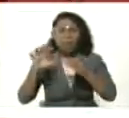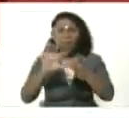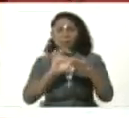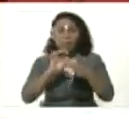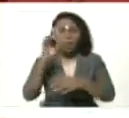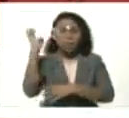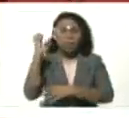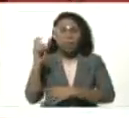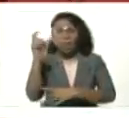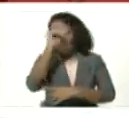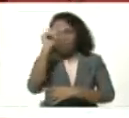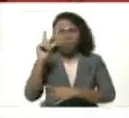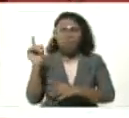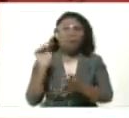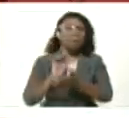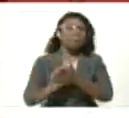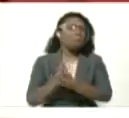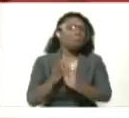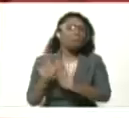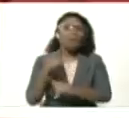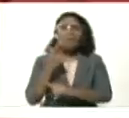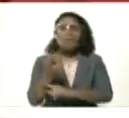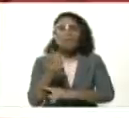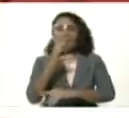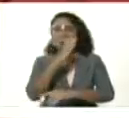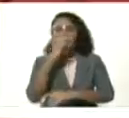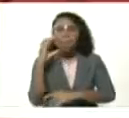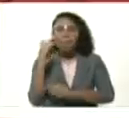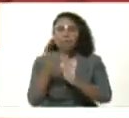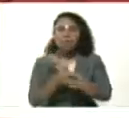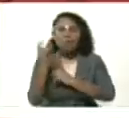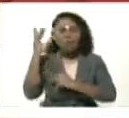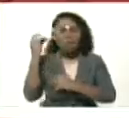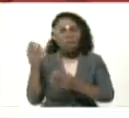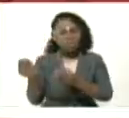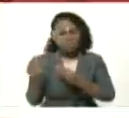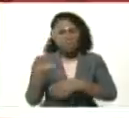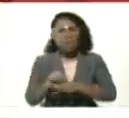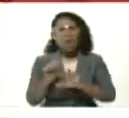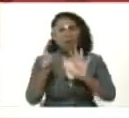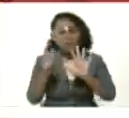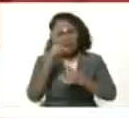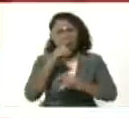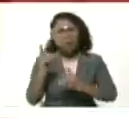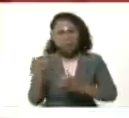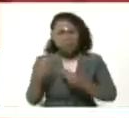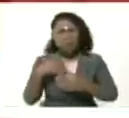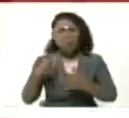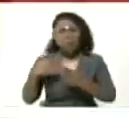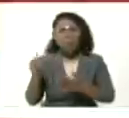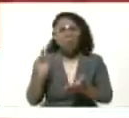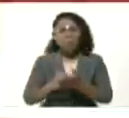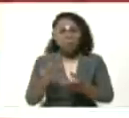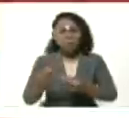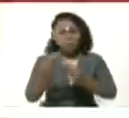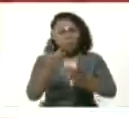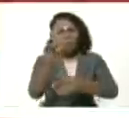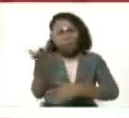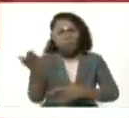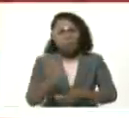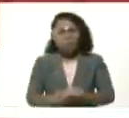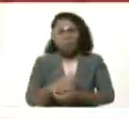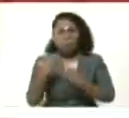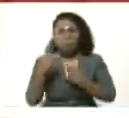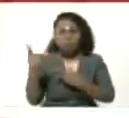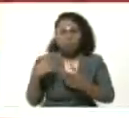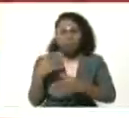se desentienda, ¿no? Como dice Capriles, Chatarrita, dice, pero déjenos gobernar 6 años aunque sea, ¿vale? Después nosotros le devolvemos eso a ustedes. Como que eso